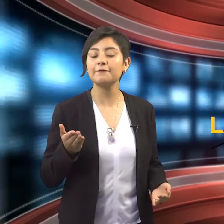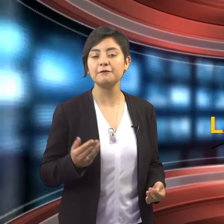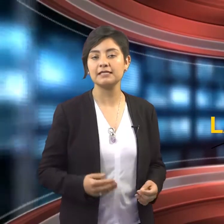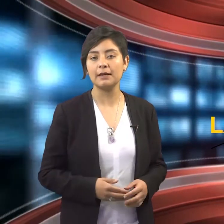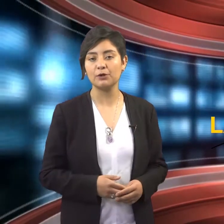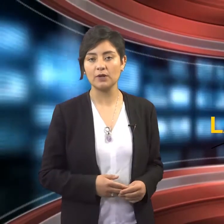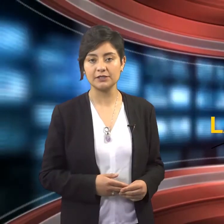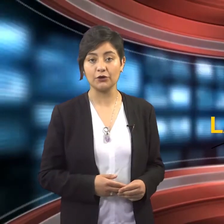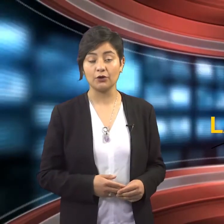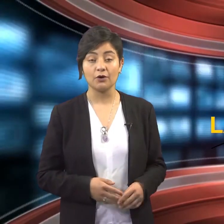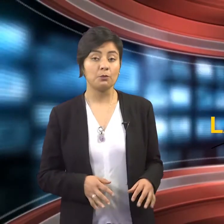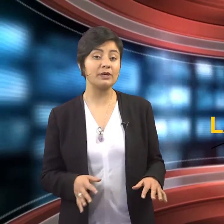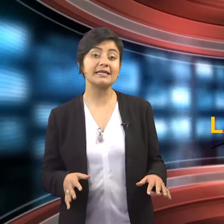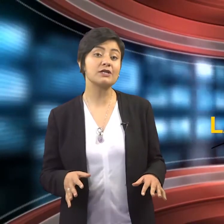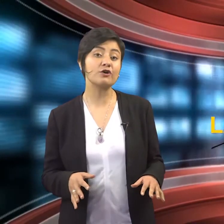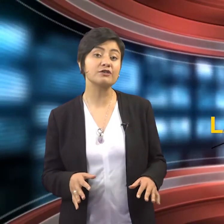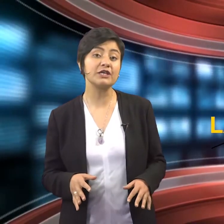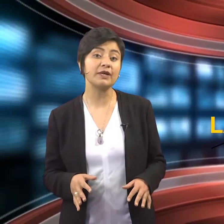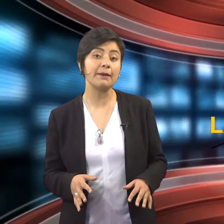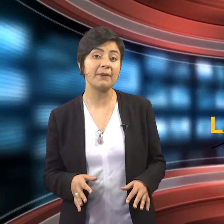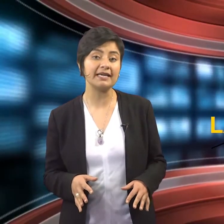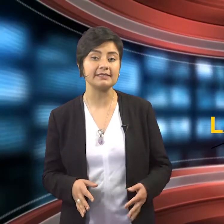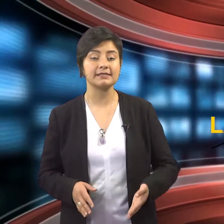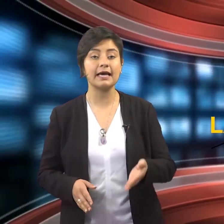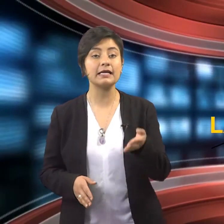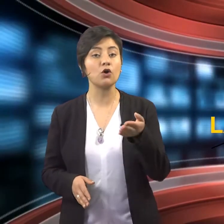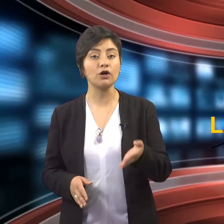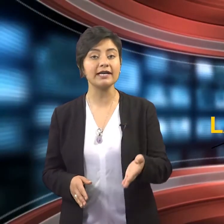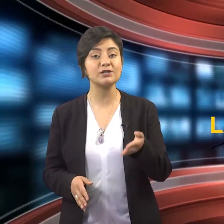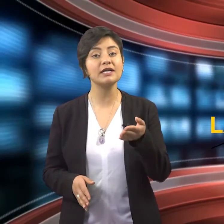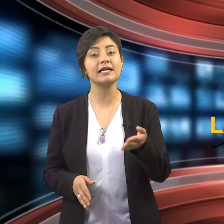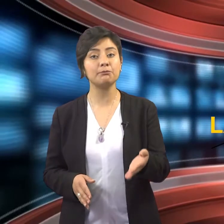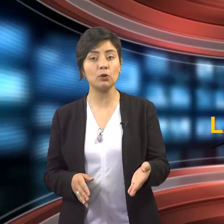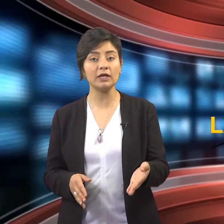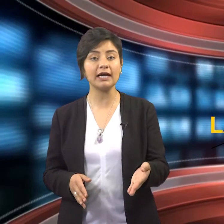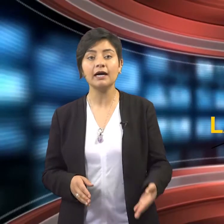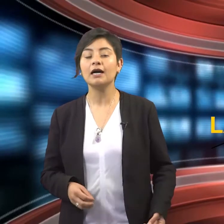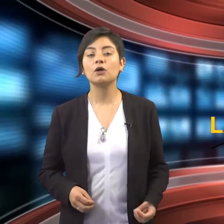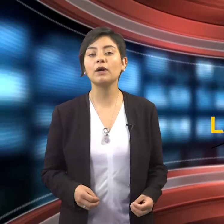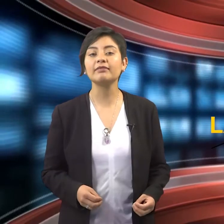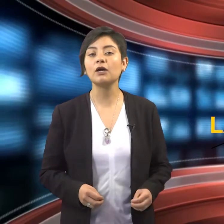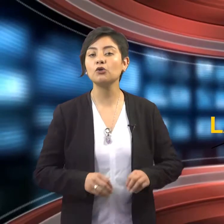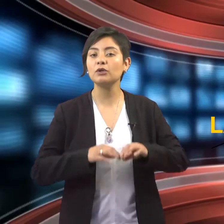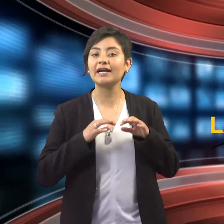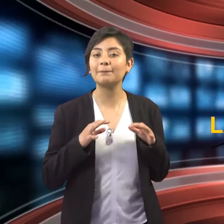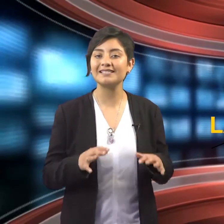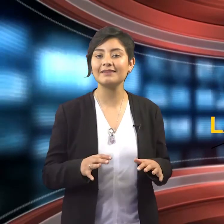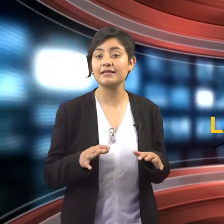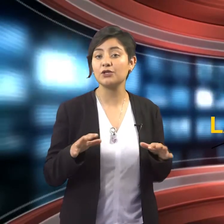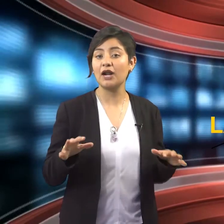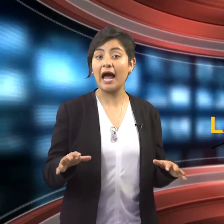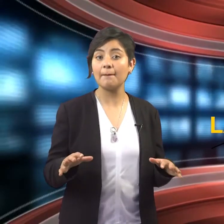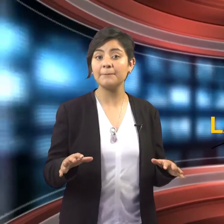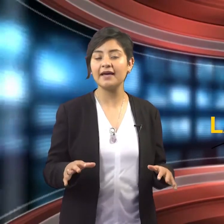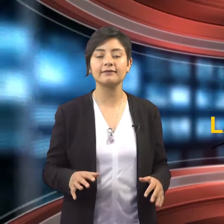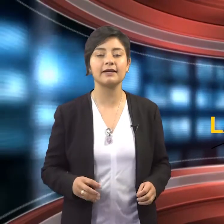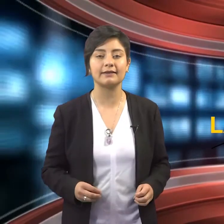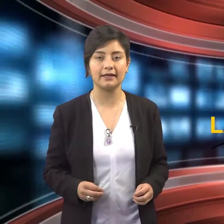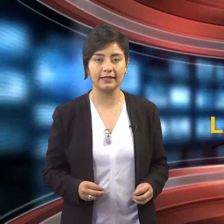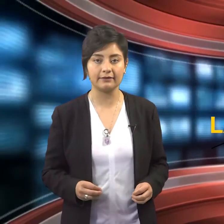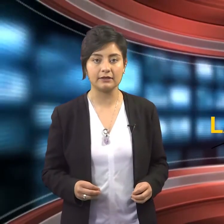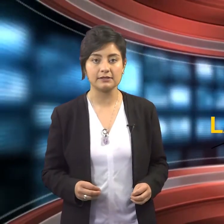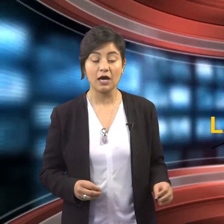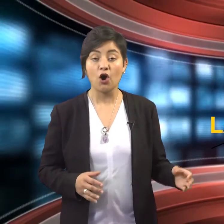iniciativa de difícil aprobación, pues es conocido en el país que el Congreso de la República cuenta con una representación amplia